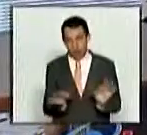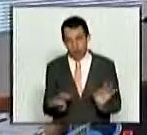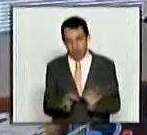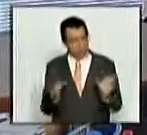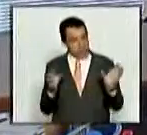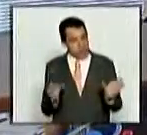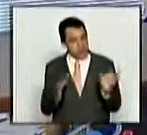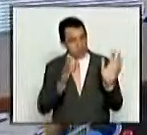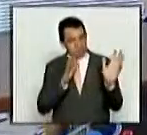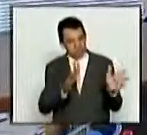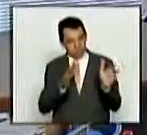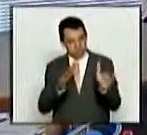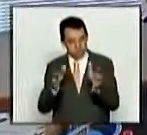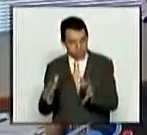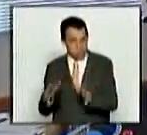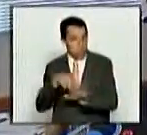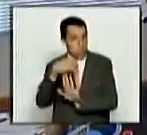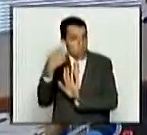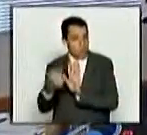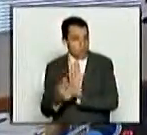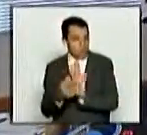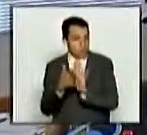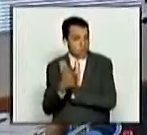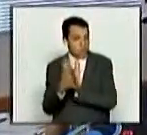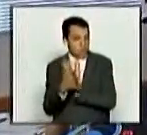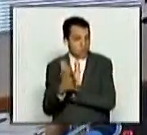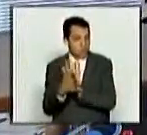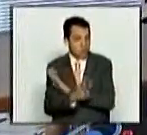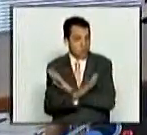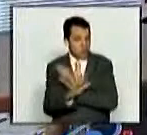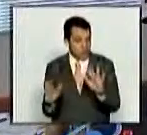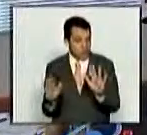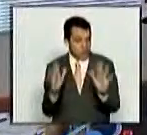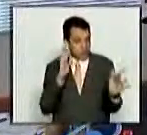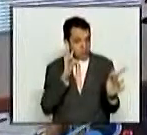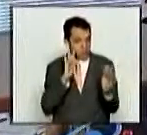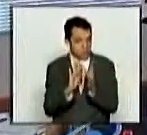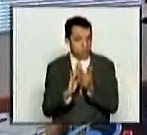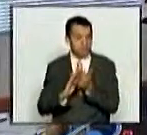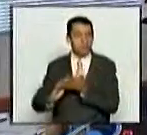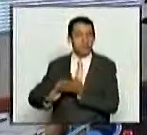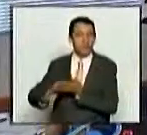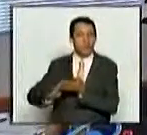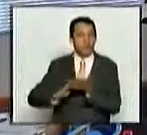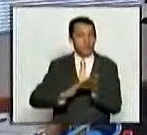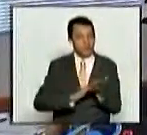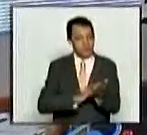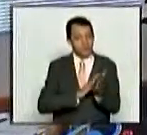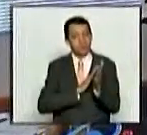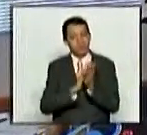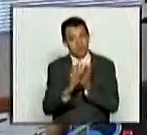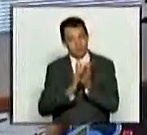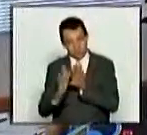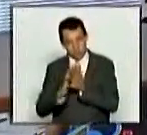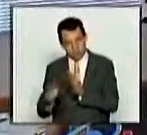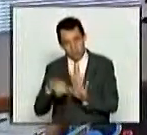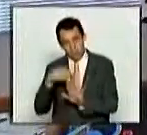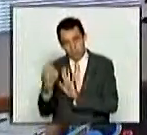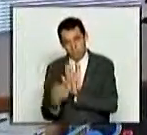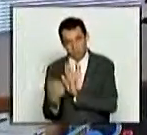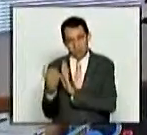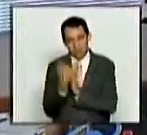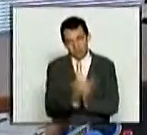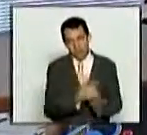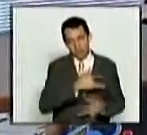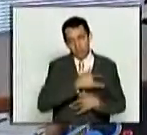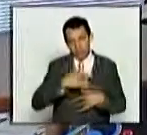un programa de medicina ortodoxa que está tratando de recuperar, de contar, de integrar todas las ayudas